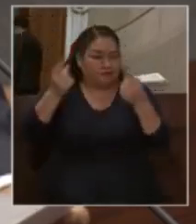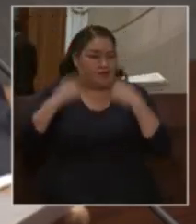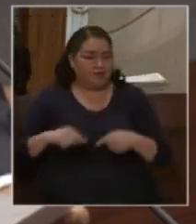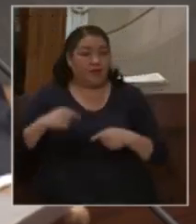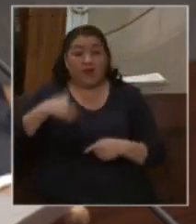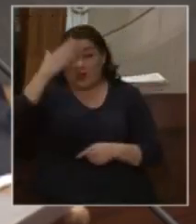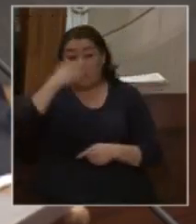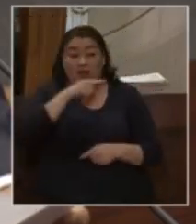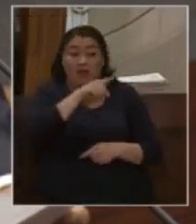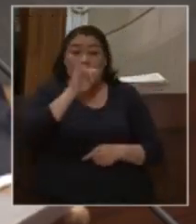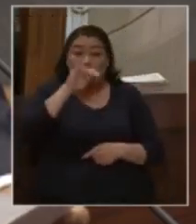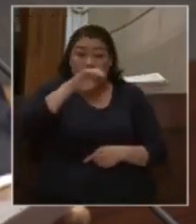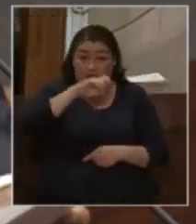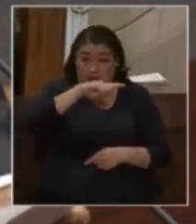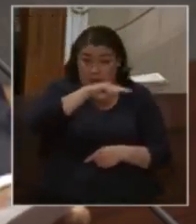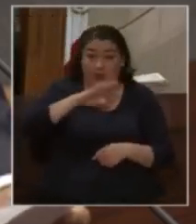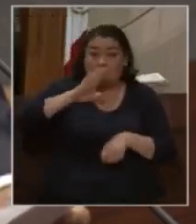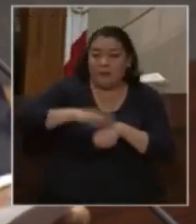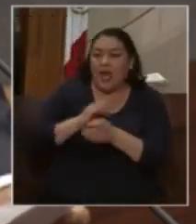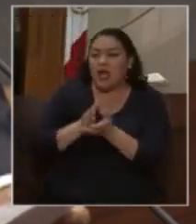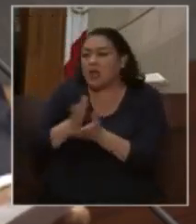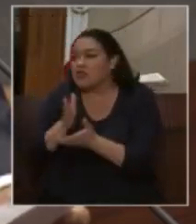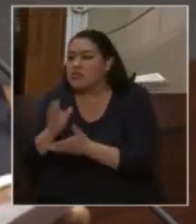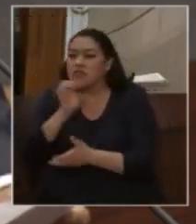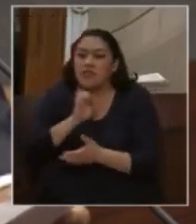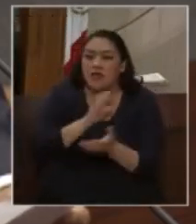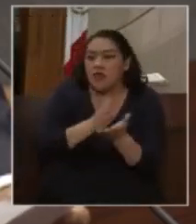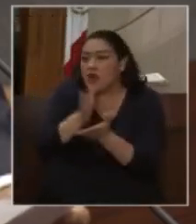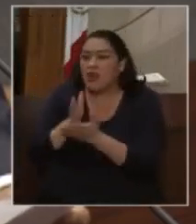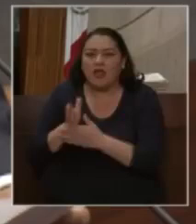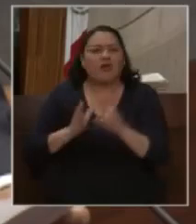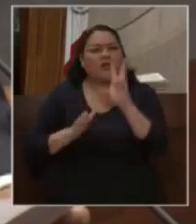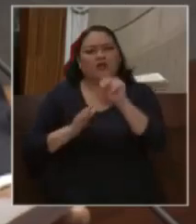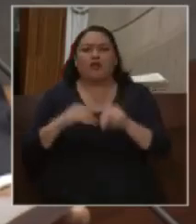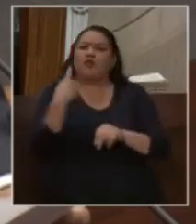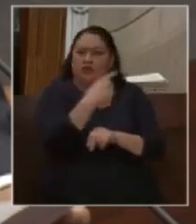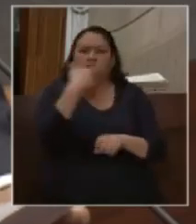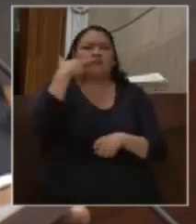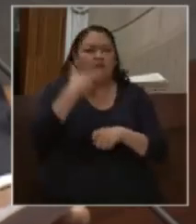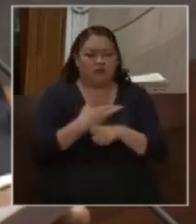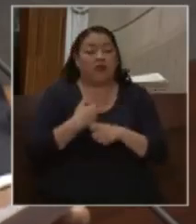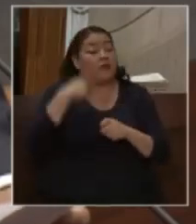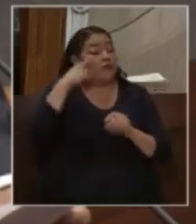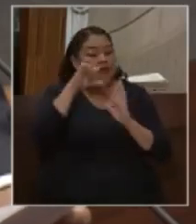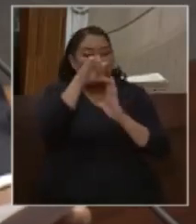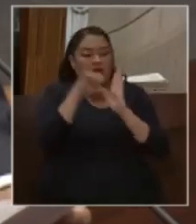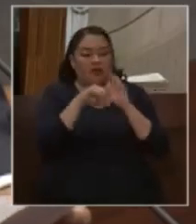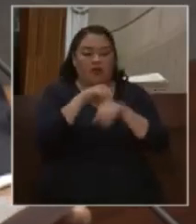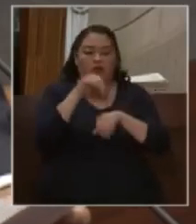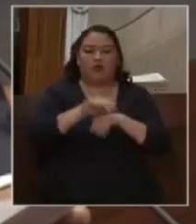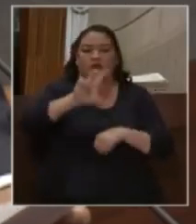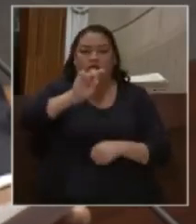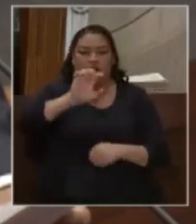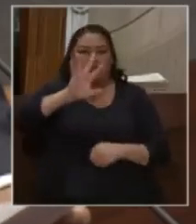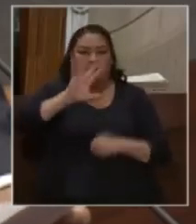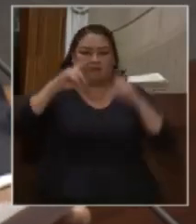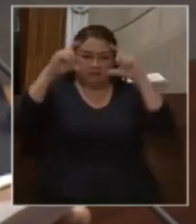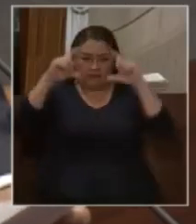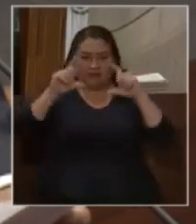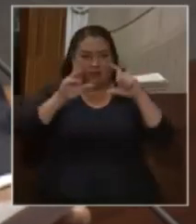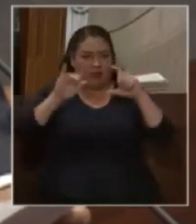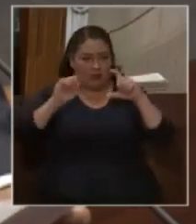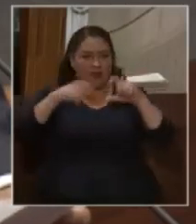la autoridad no varió la línea de investigación, sino que, en plenitud de sus atribuciones previstas en el artículo 35 bis del Reglamento de